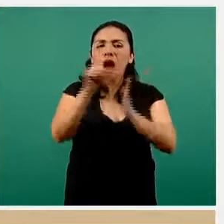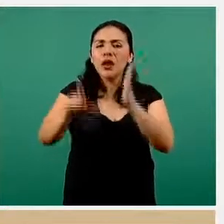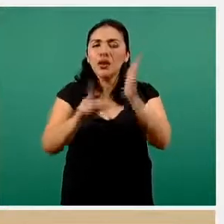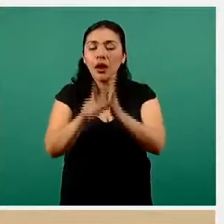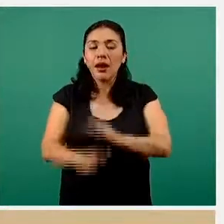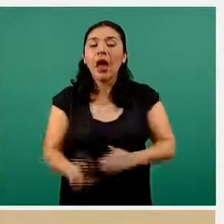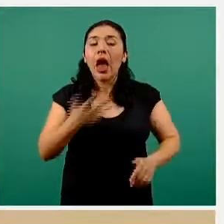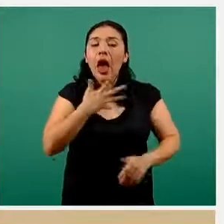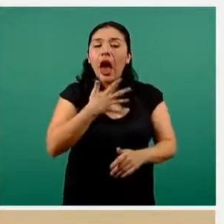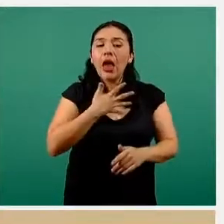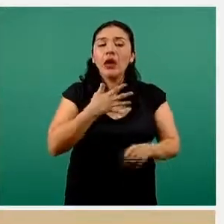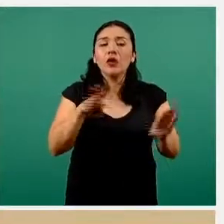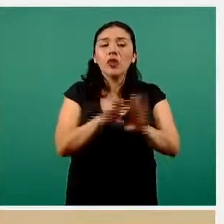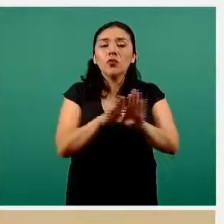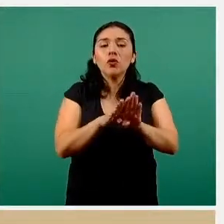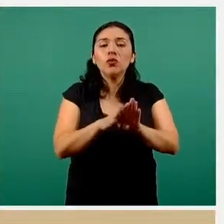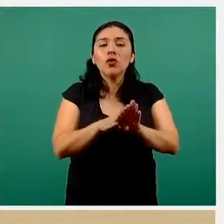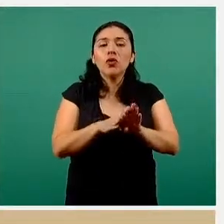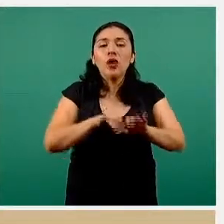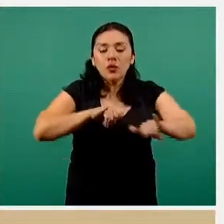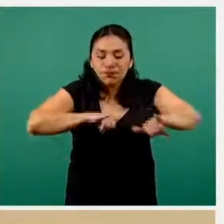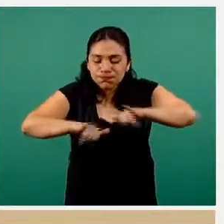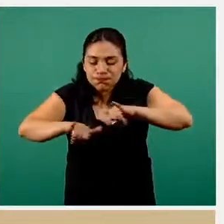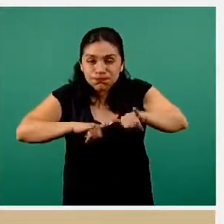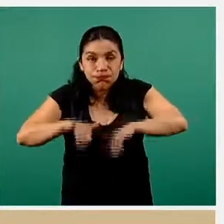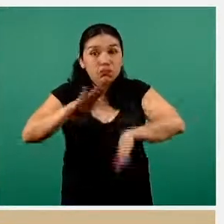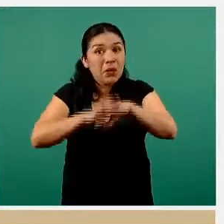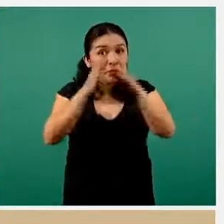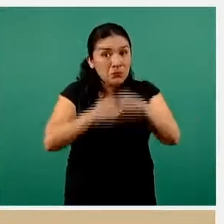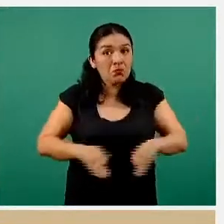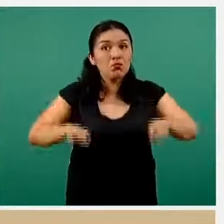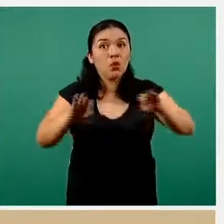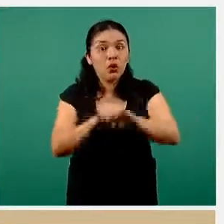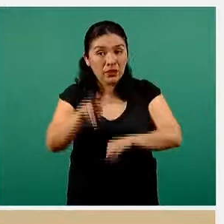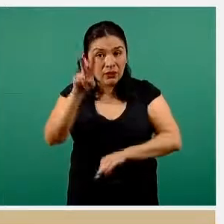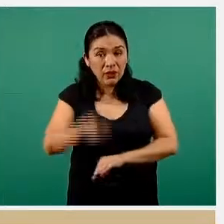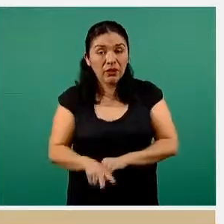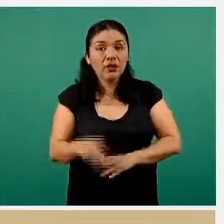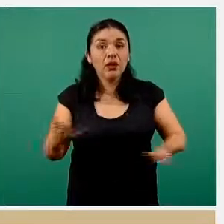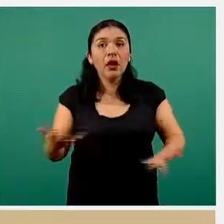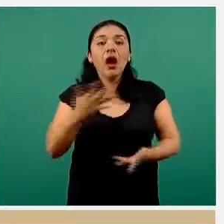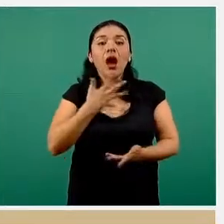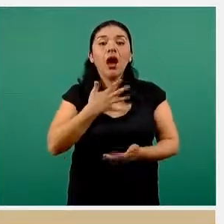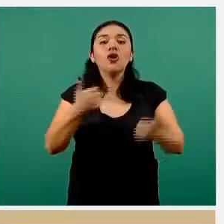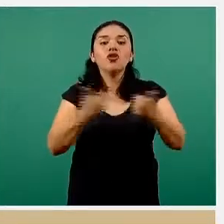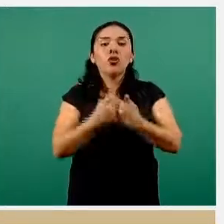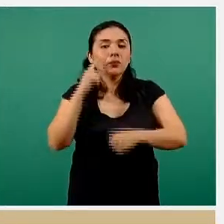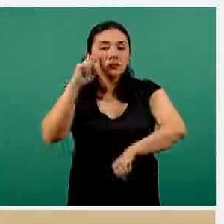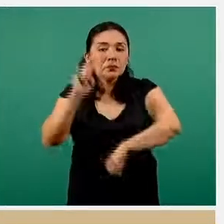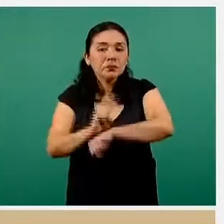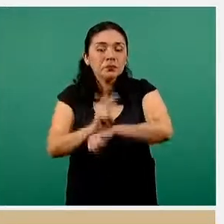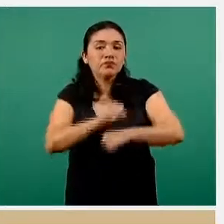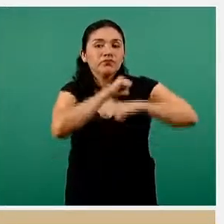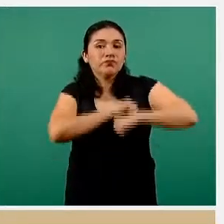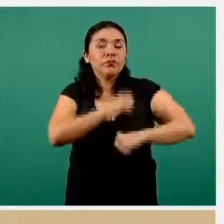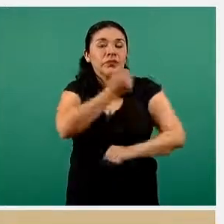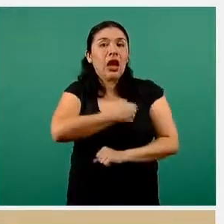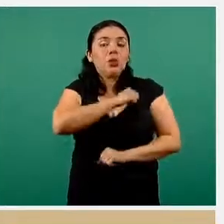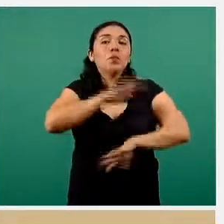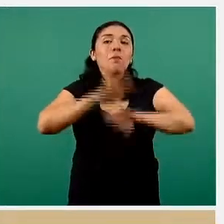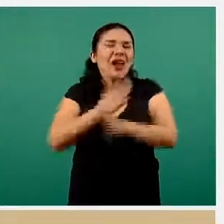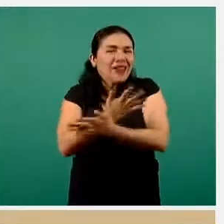una distribución orográfica importante y además tenemos la jurisdicción sanitaria más grande del